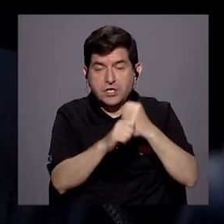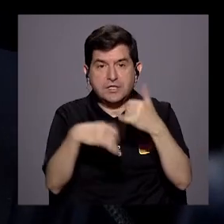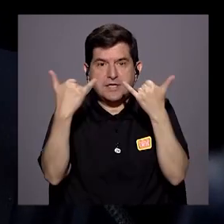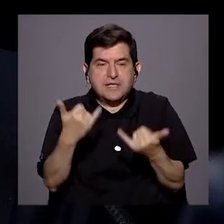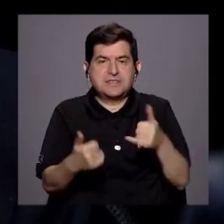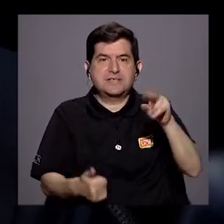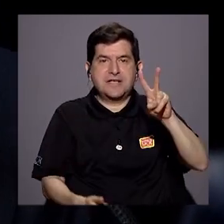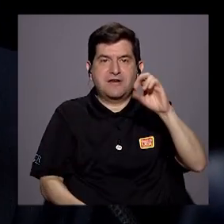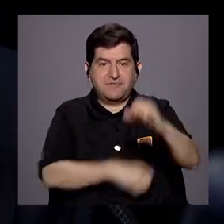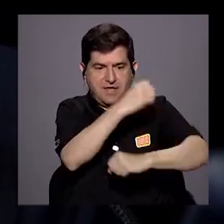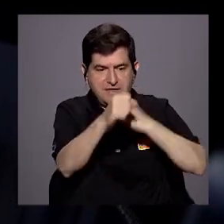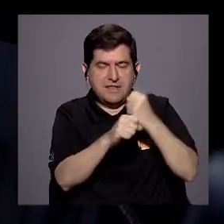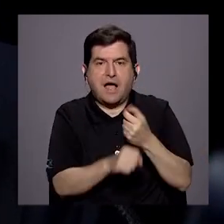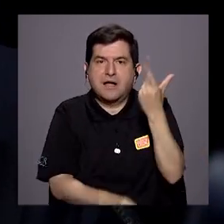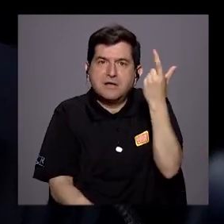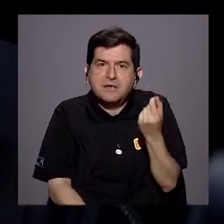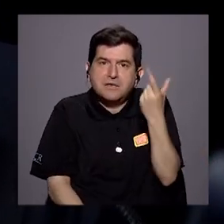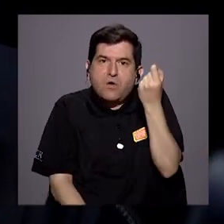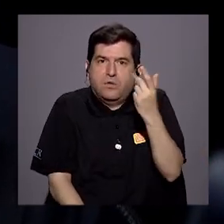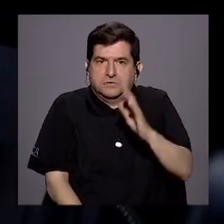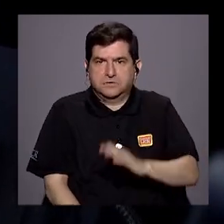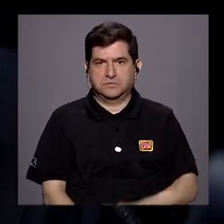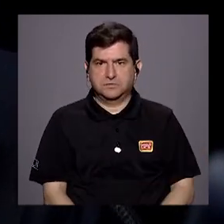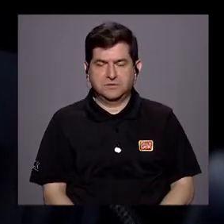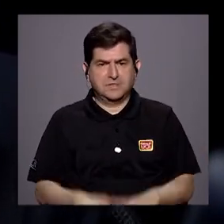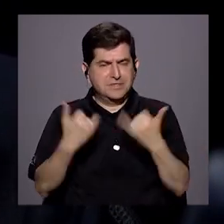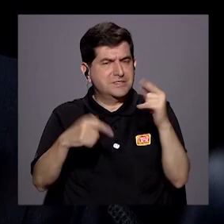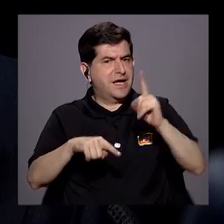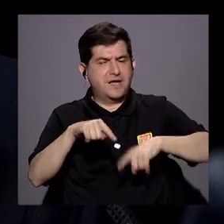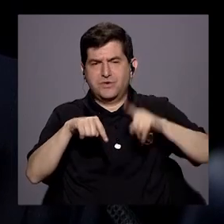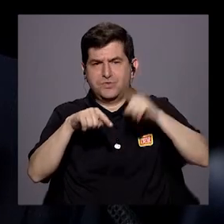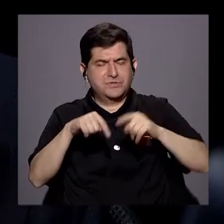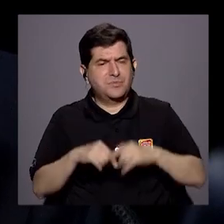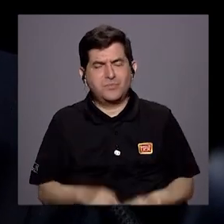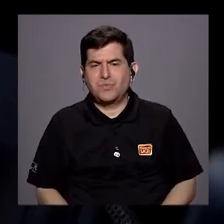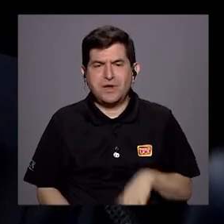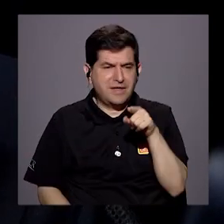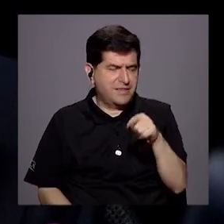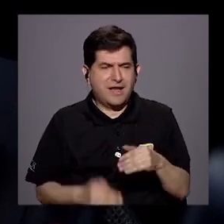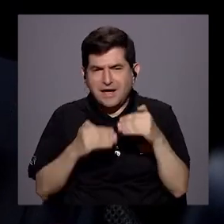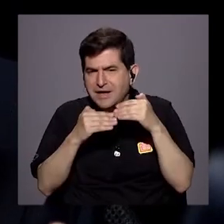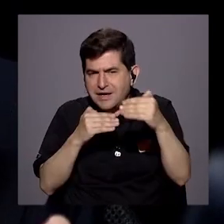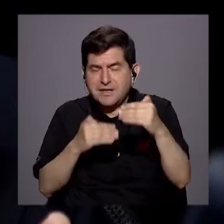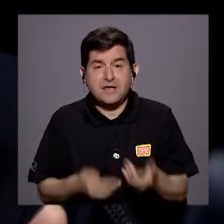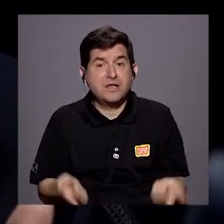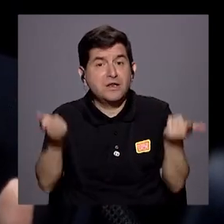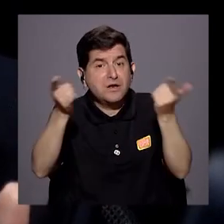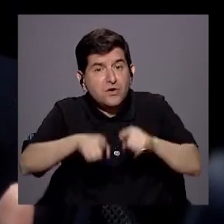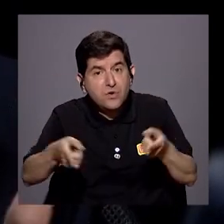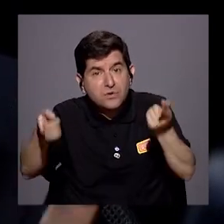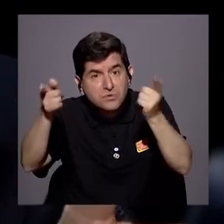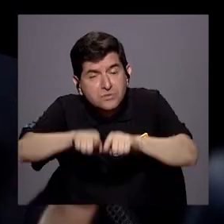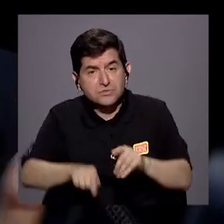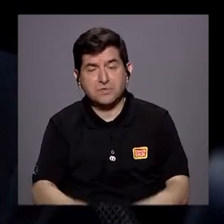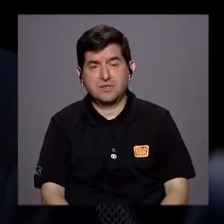20 años un promedio de pensión de manera que eso ya no se puede seguir estirando porque lo que va a ir pasando es que vamos a tener